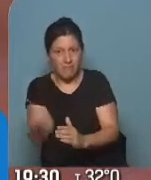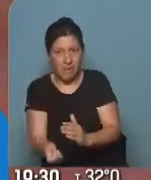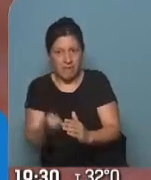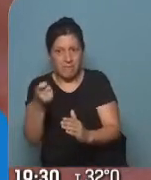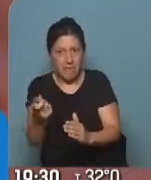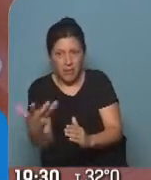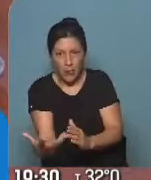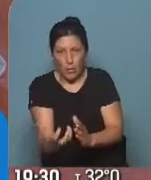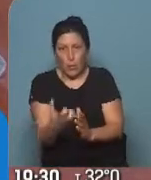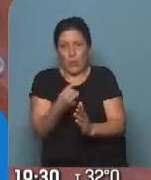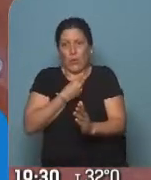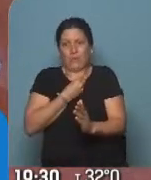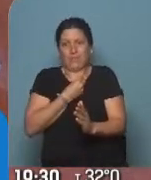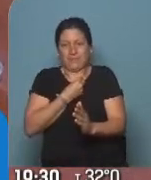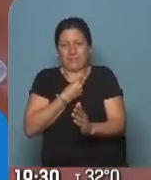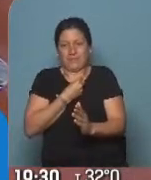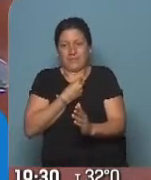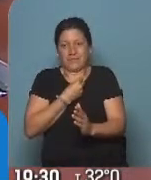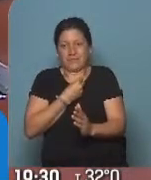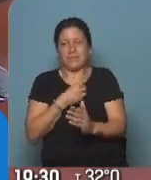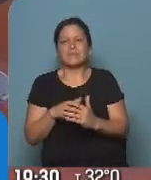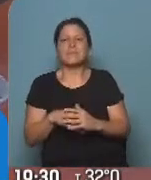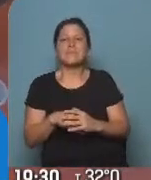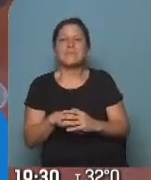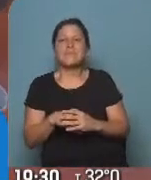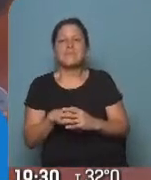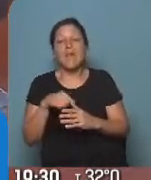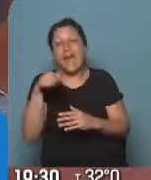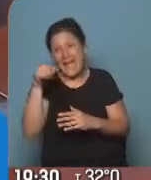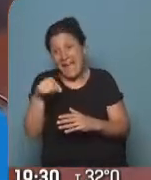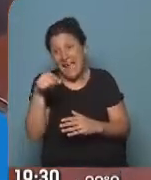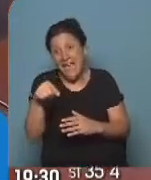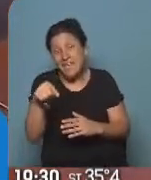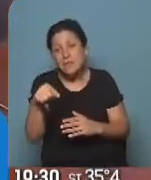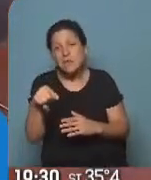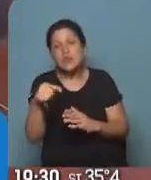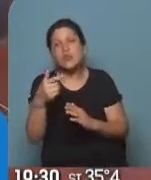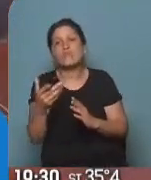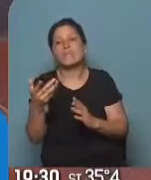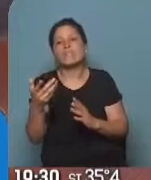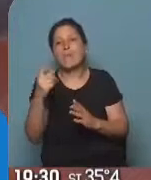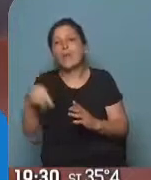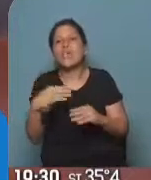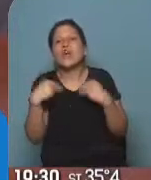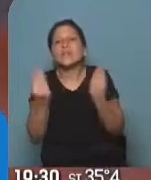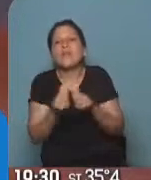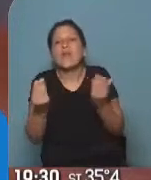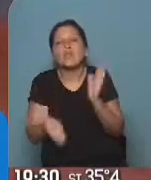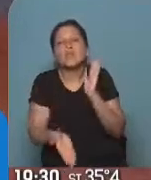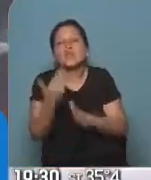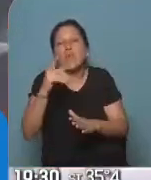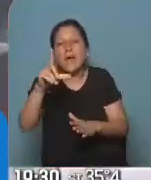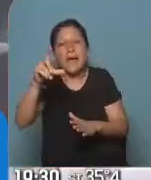absorbiendo más de lo que diciendo que iba a colocar del LELIQ. Y con eso logró que la tasa subiera. Ayer subió